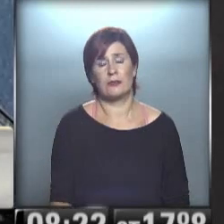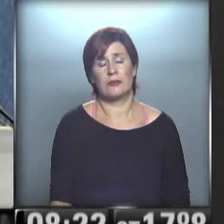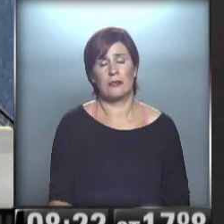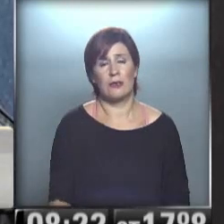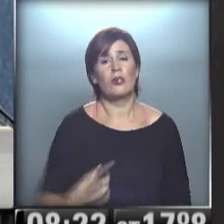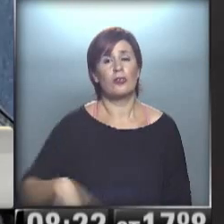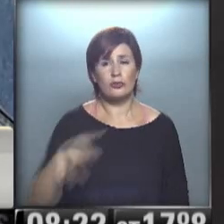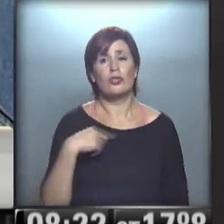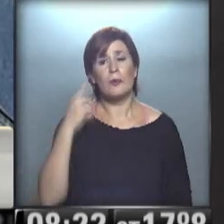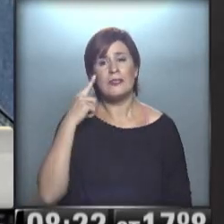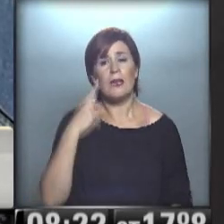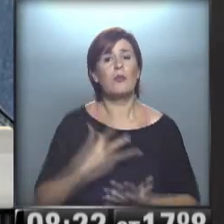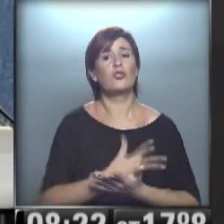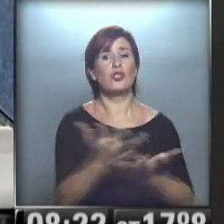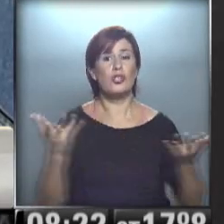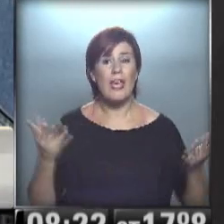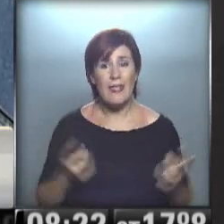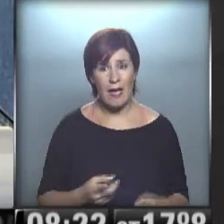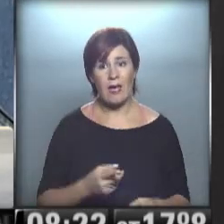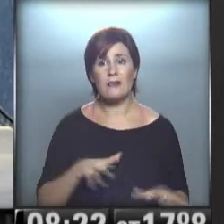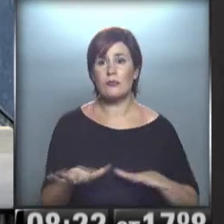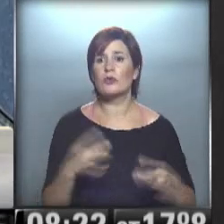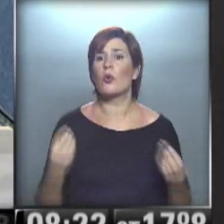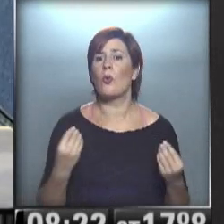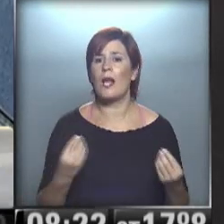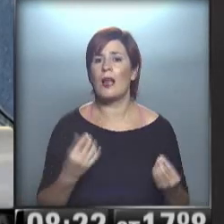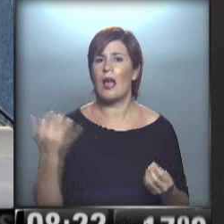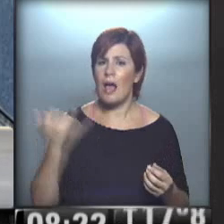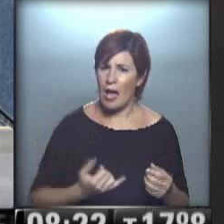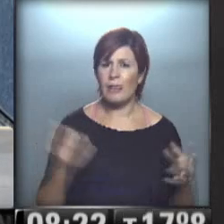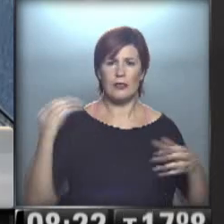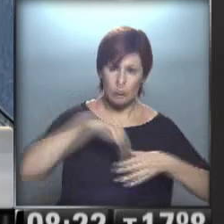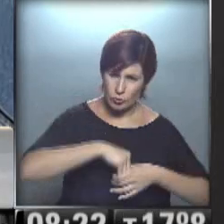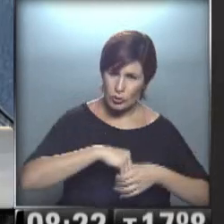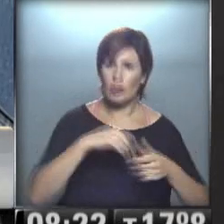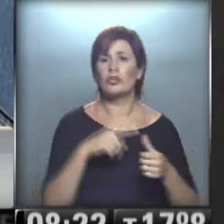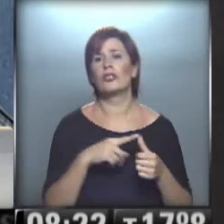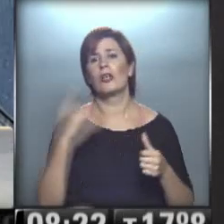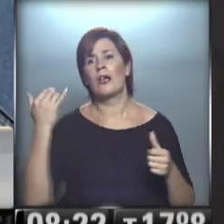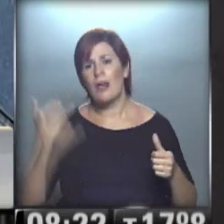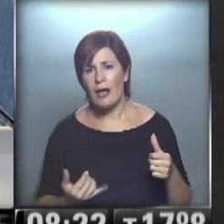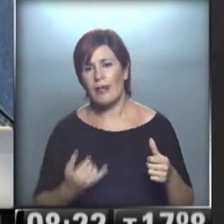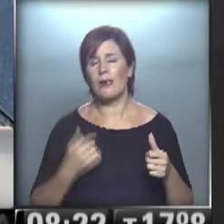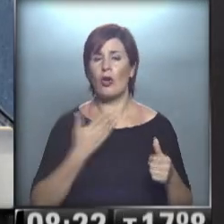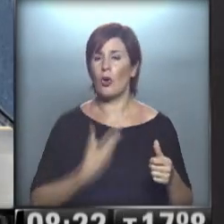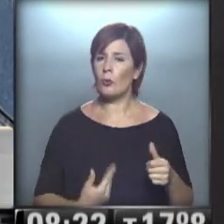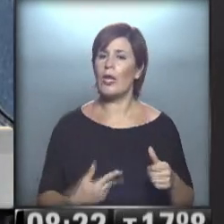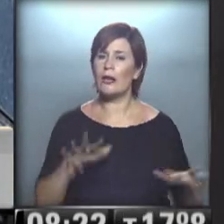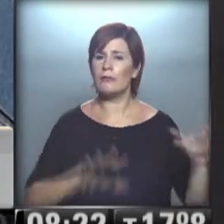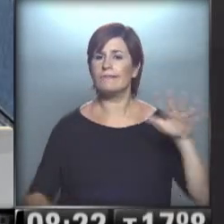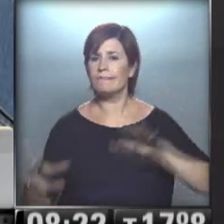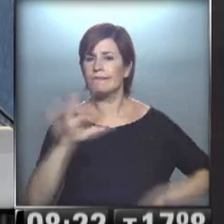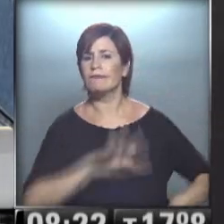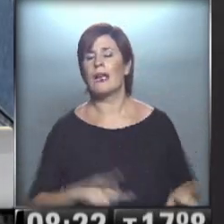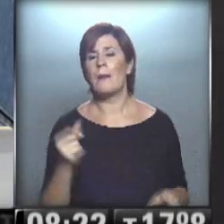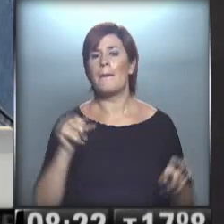Nosotros calificamos que la situación social tiene alto nivel de inclusión, gran desenvolvimiento del Estado para garantizar